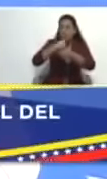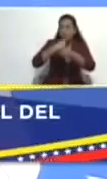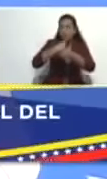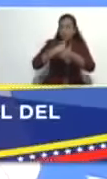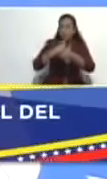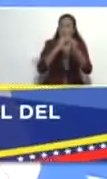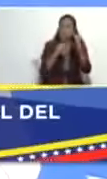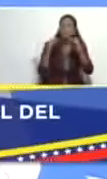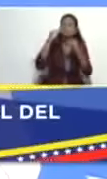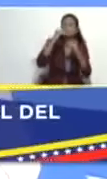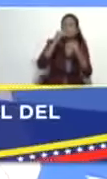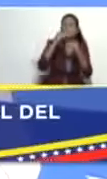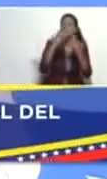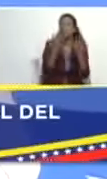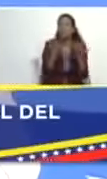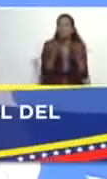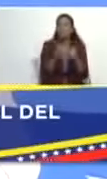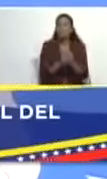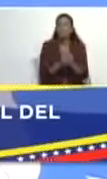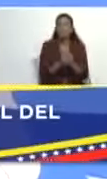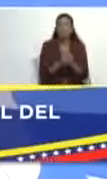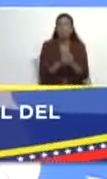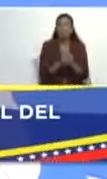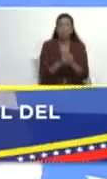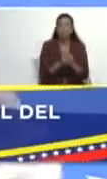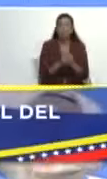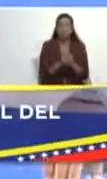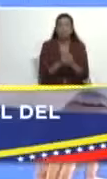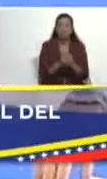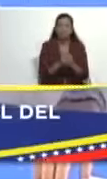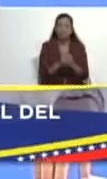por encima de